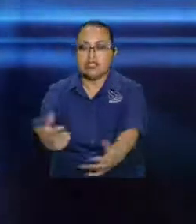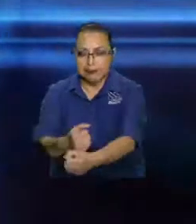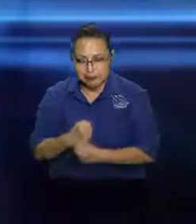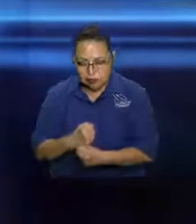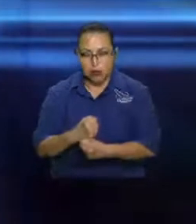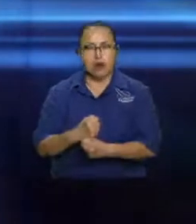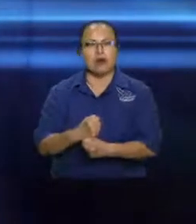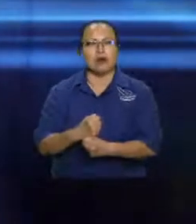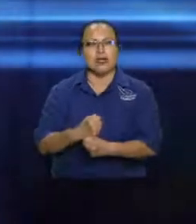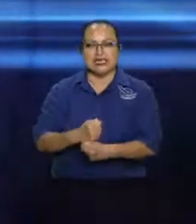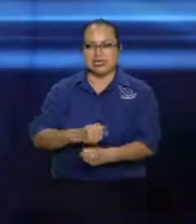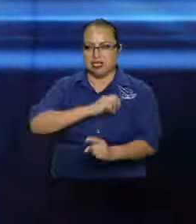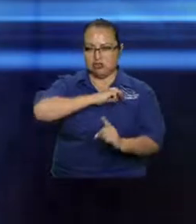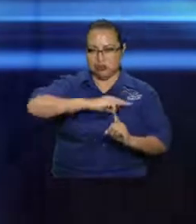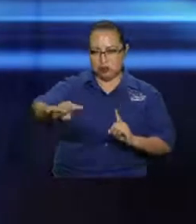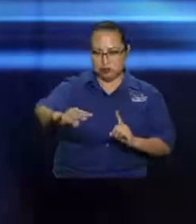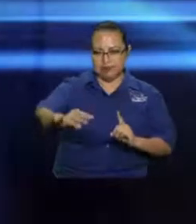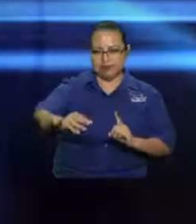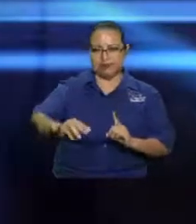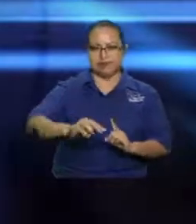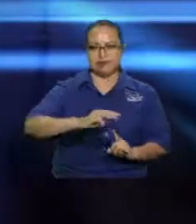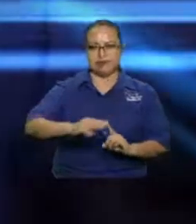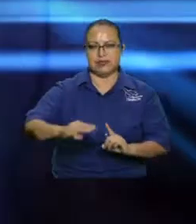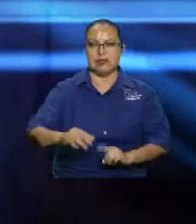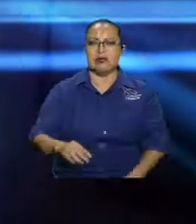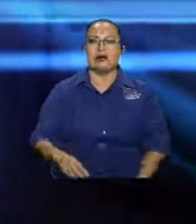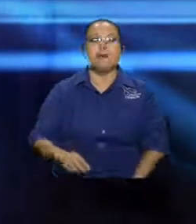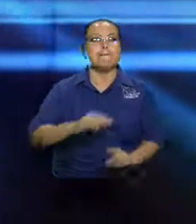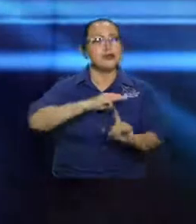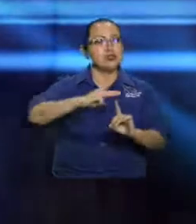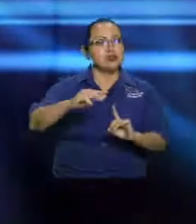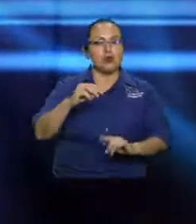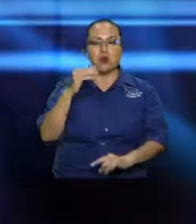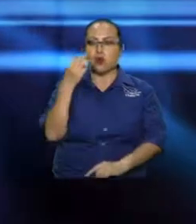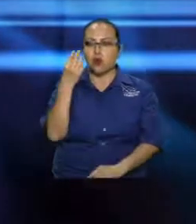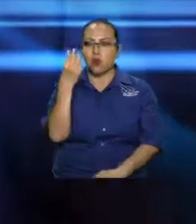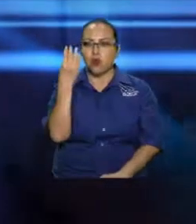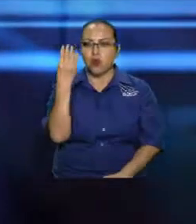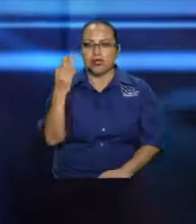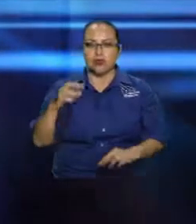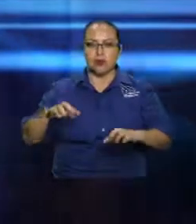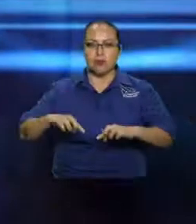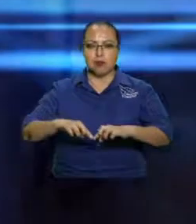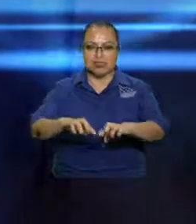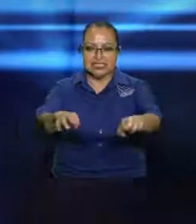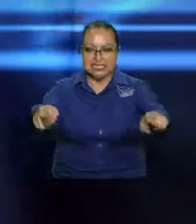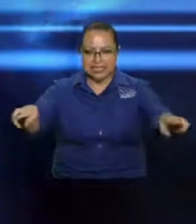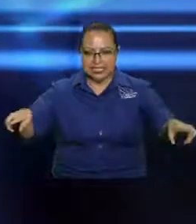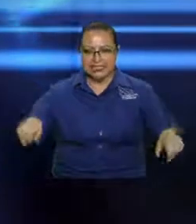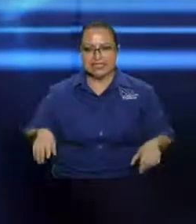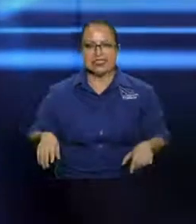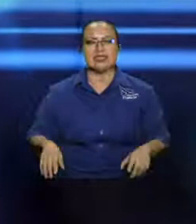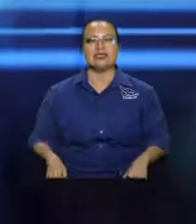usted hoy en la noche. Los capturó y los mató. Mató 4 potestades.